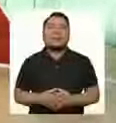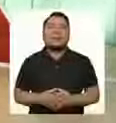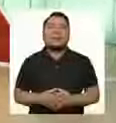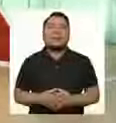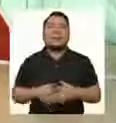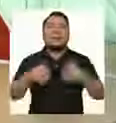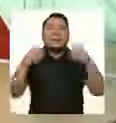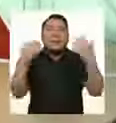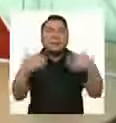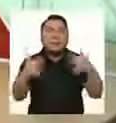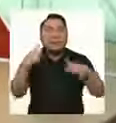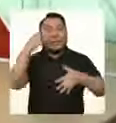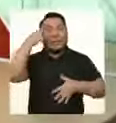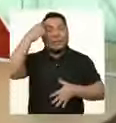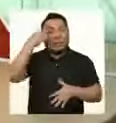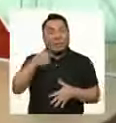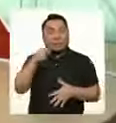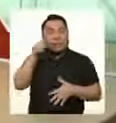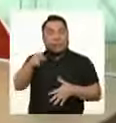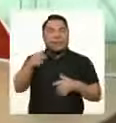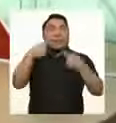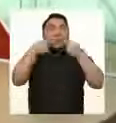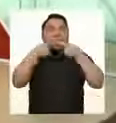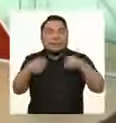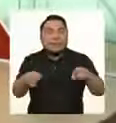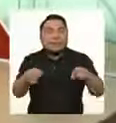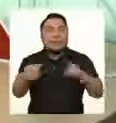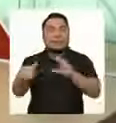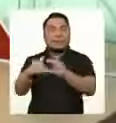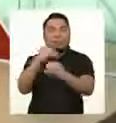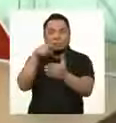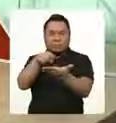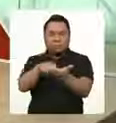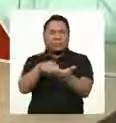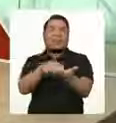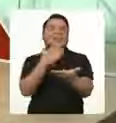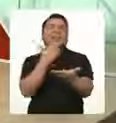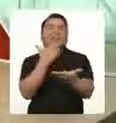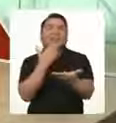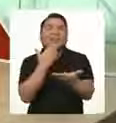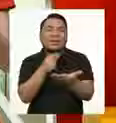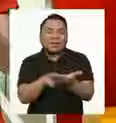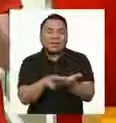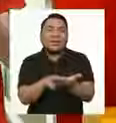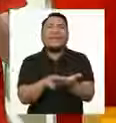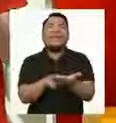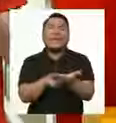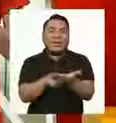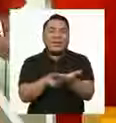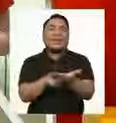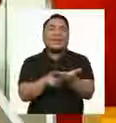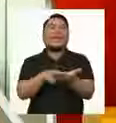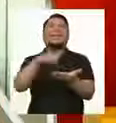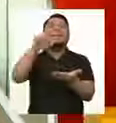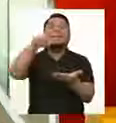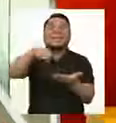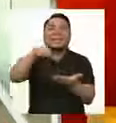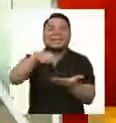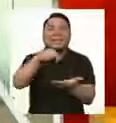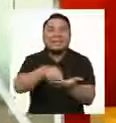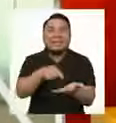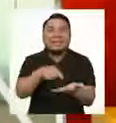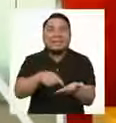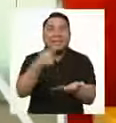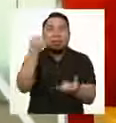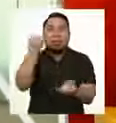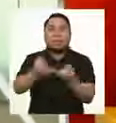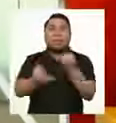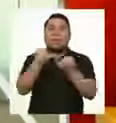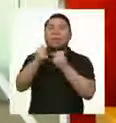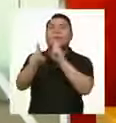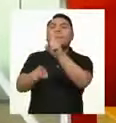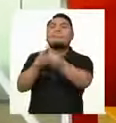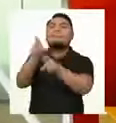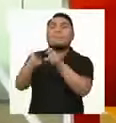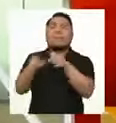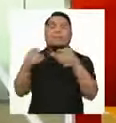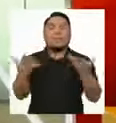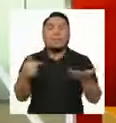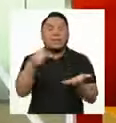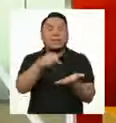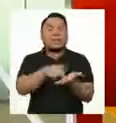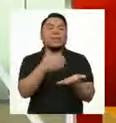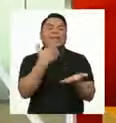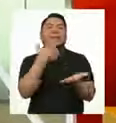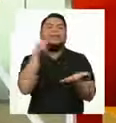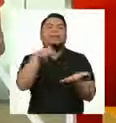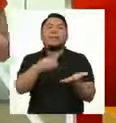Hmm, Creo que ese mensaje es... ¡Ajá! Sí, es el último encuestado. Aquí